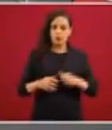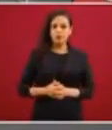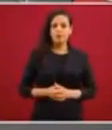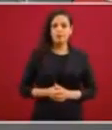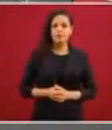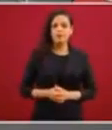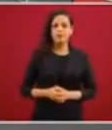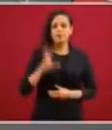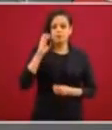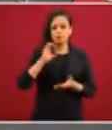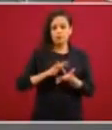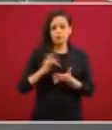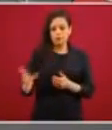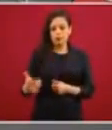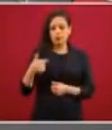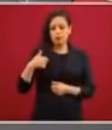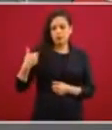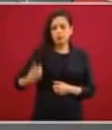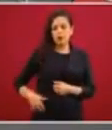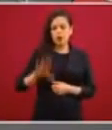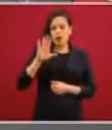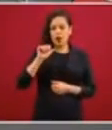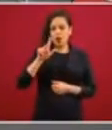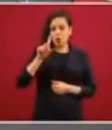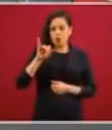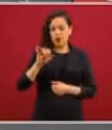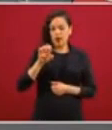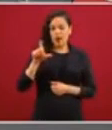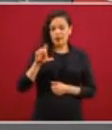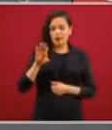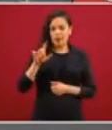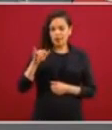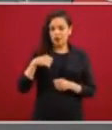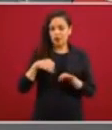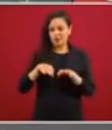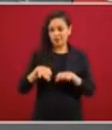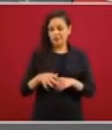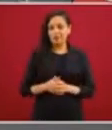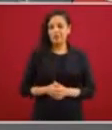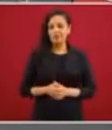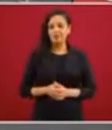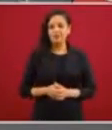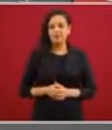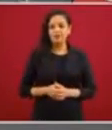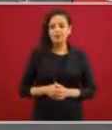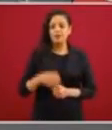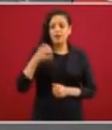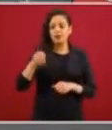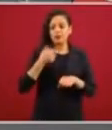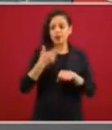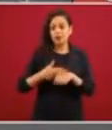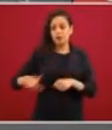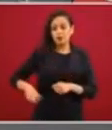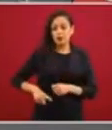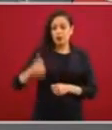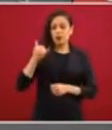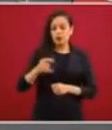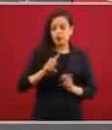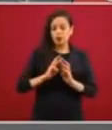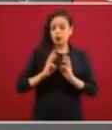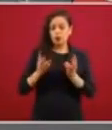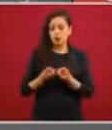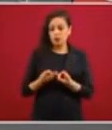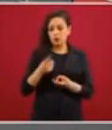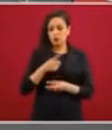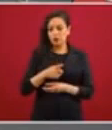Gracias, doctor. Claudia Herrera de Excelsior. Oiga, también hace unos minutitos, doctor, la Secretaría de Gobernación y el Consejo de Salubridad General acaban